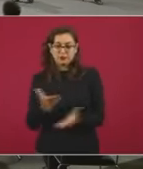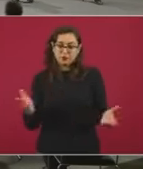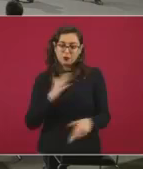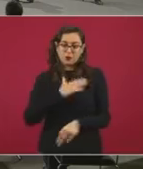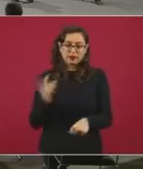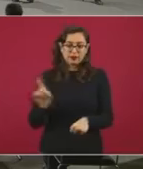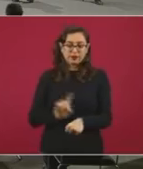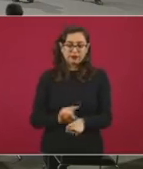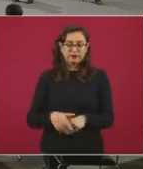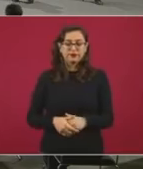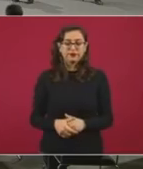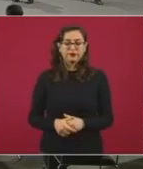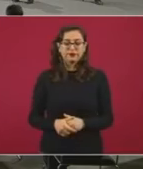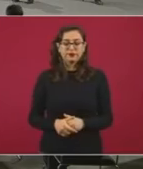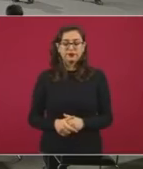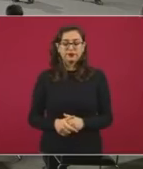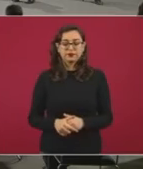buen día.